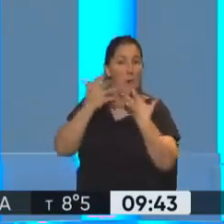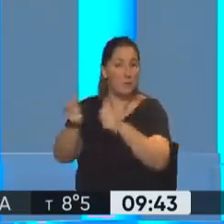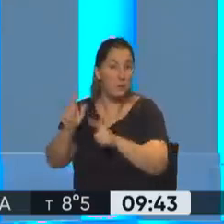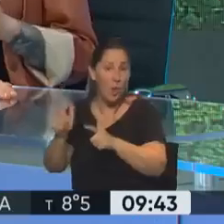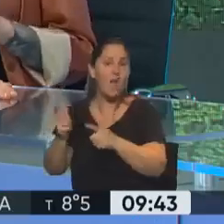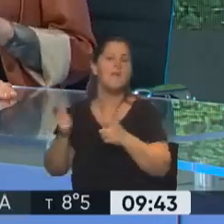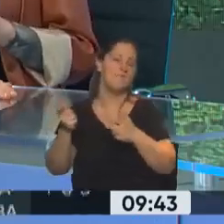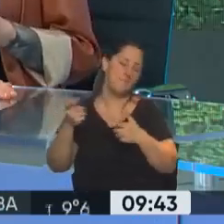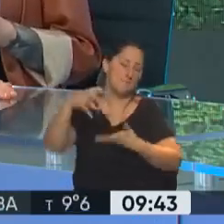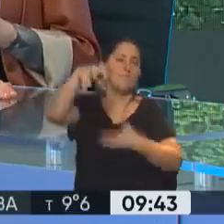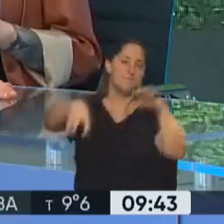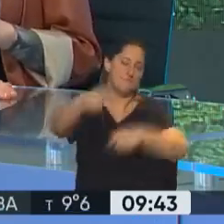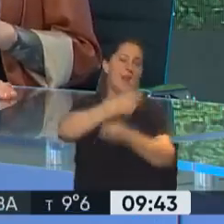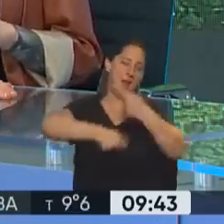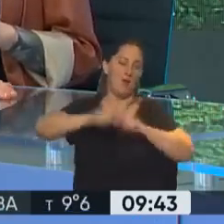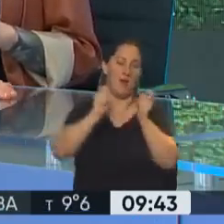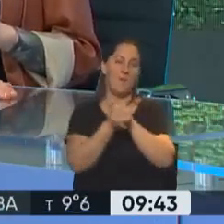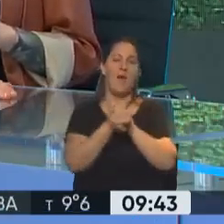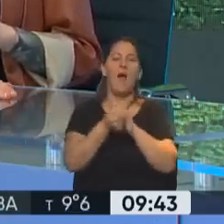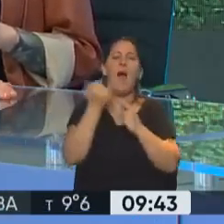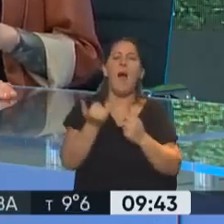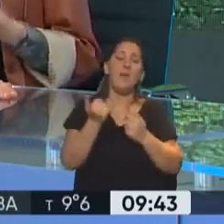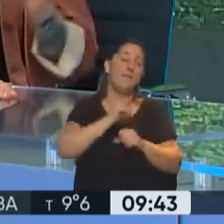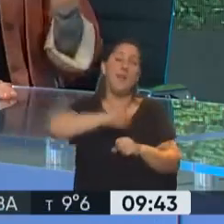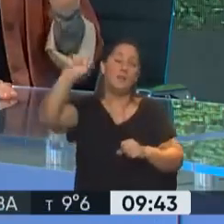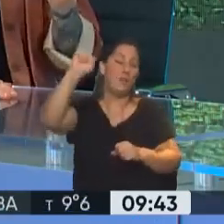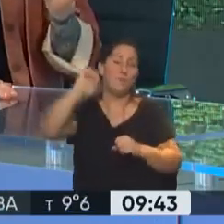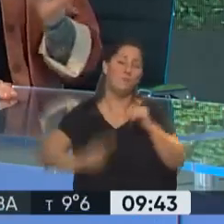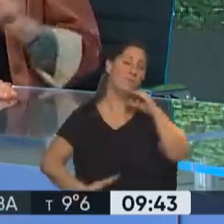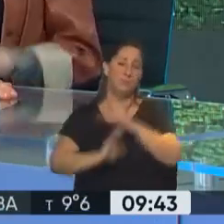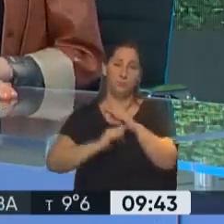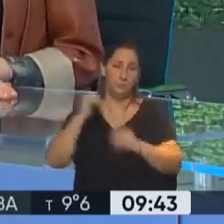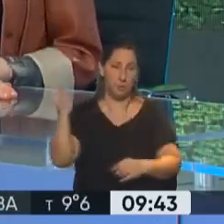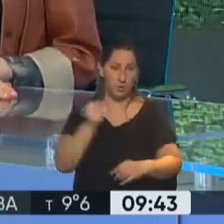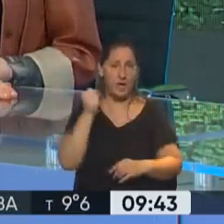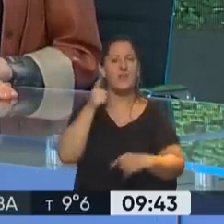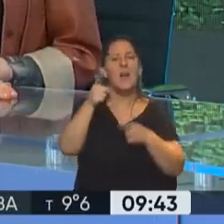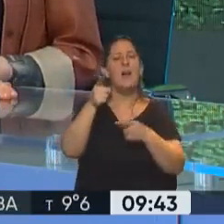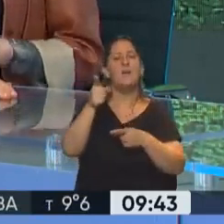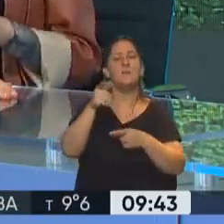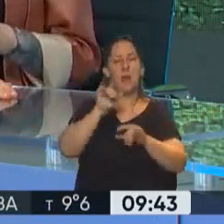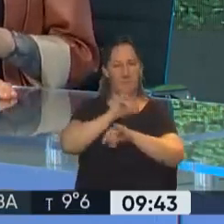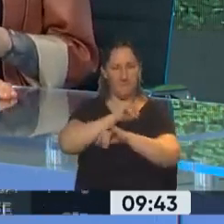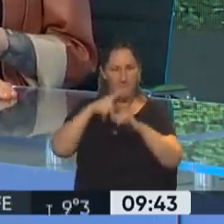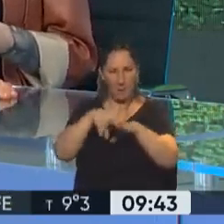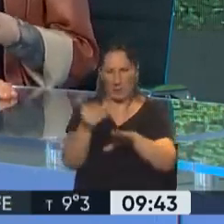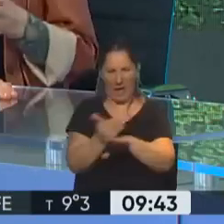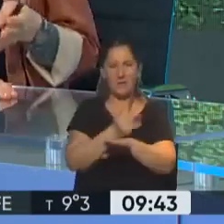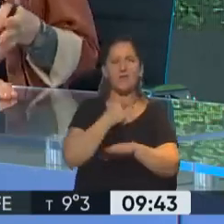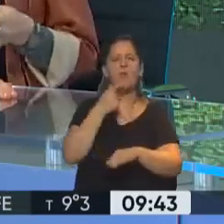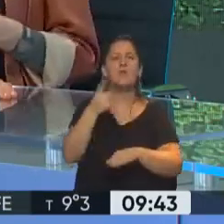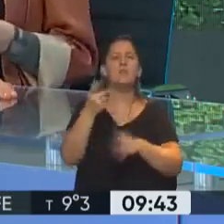bueno hay un monstruo de 200 mil cabezas que la inflación si me quedo con esto del respaldo político antes de ir a la pausa porque insisto